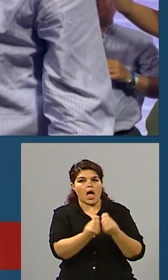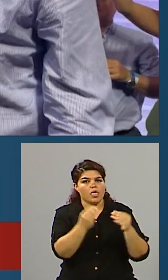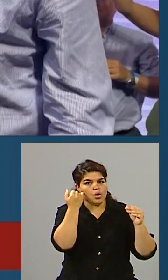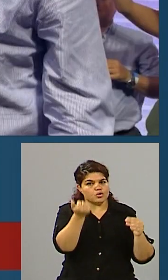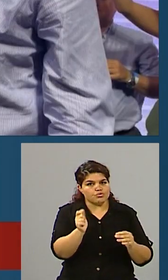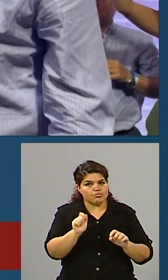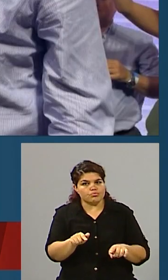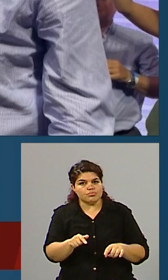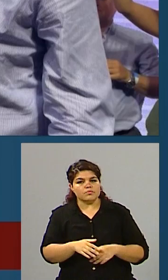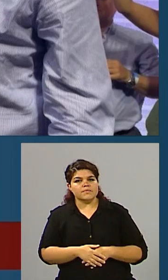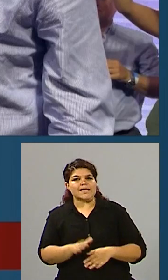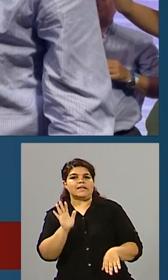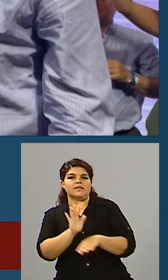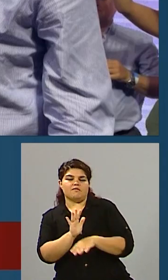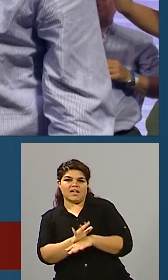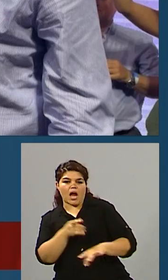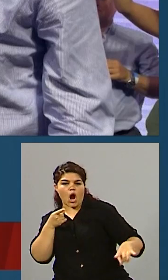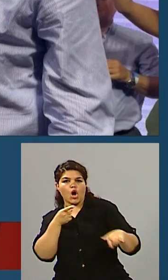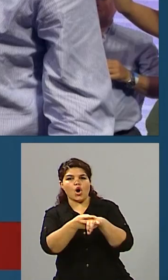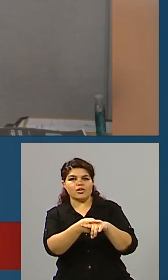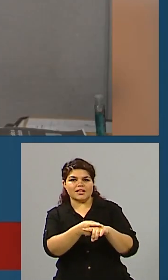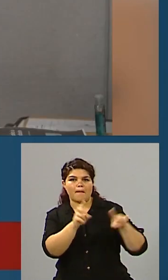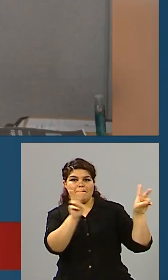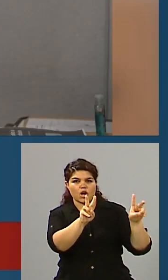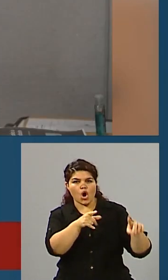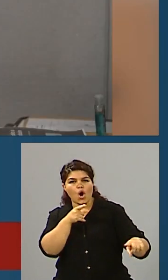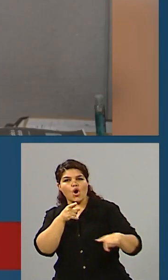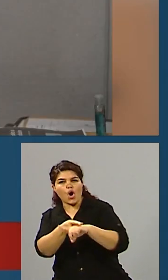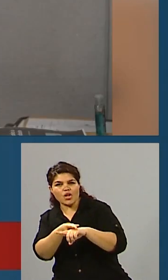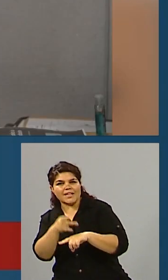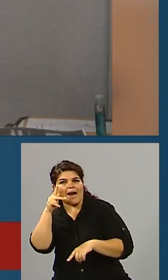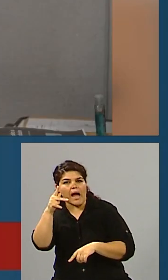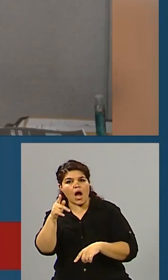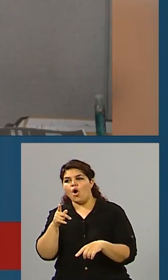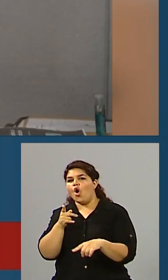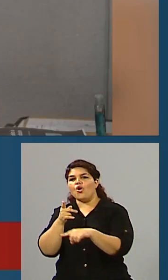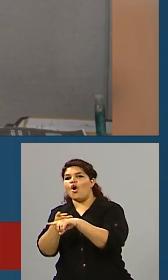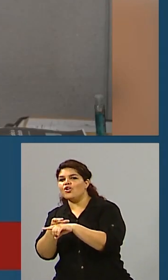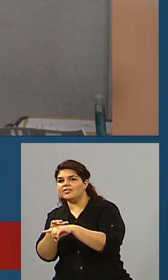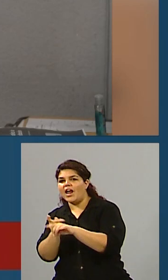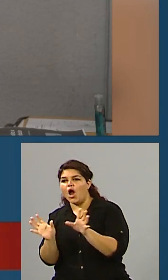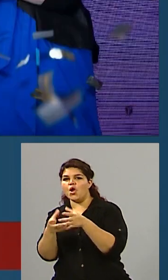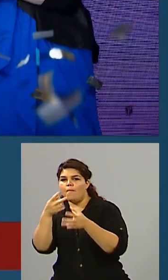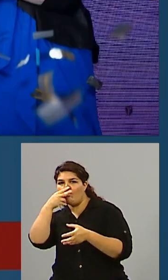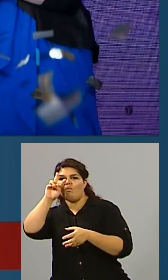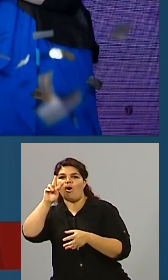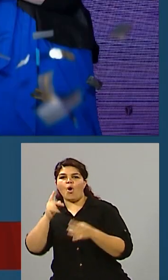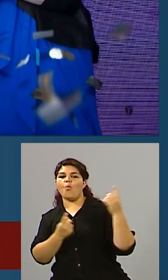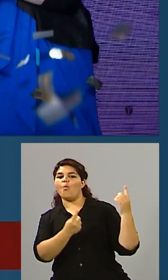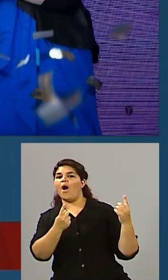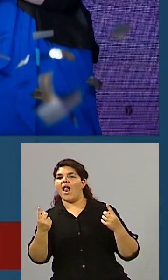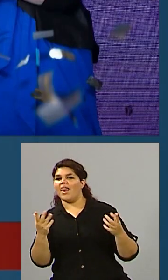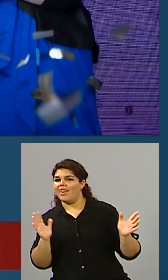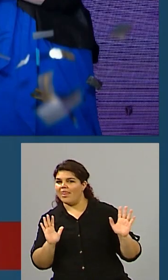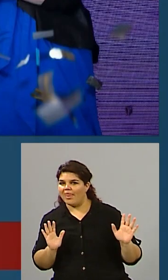anti-K, antiperonista o antipolíticos de la casta, como decía Milei? Porque digo, también